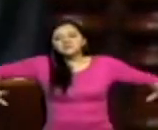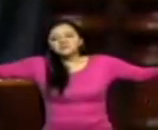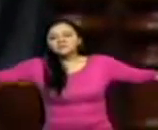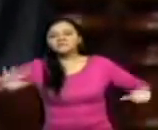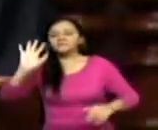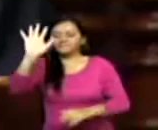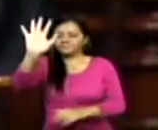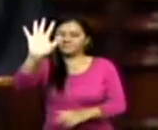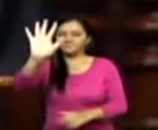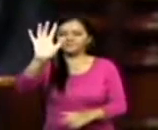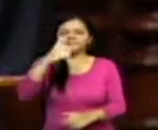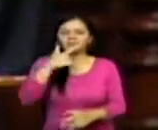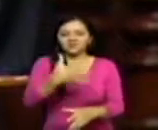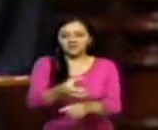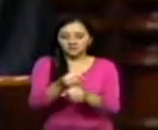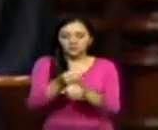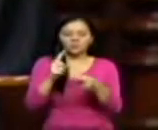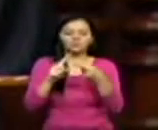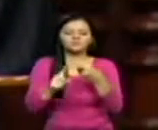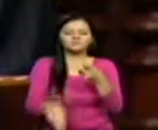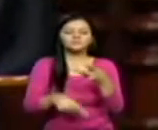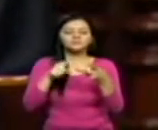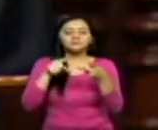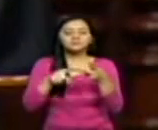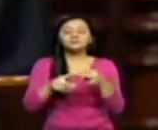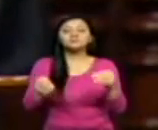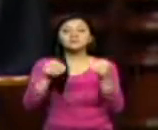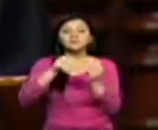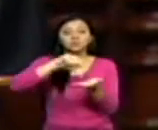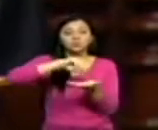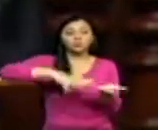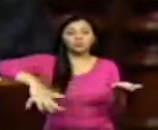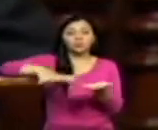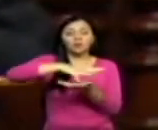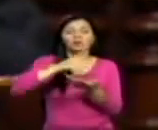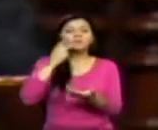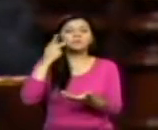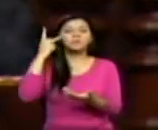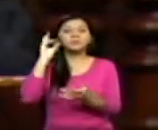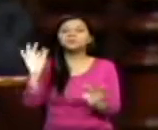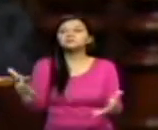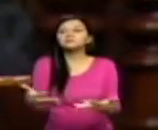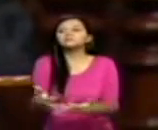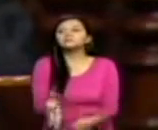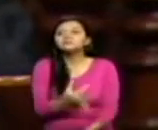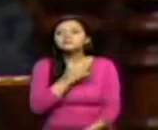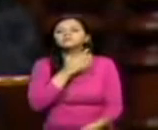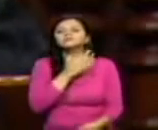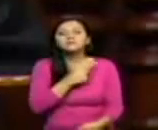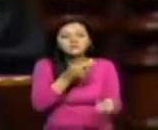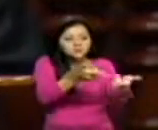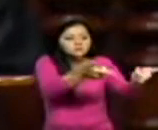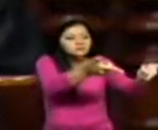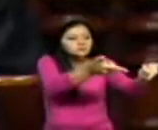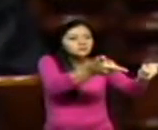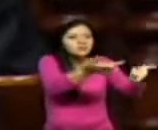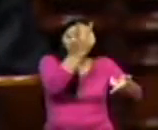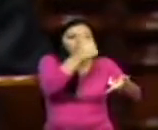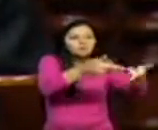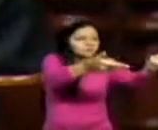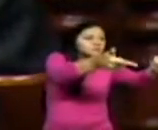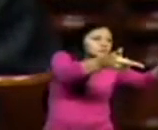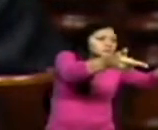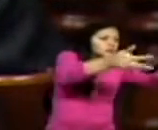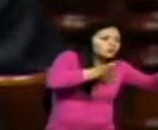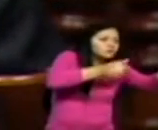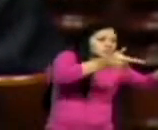hogar. Ciudades donde no existan padres aterrados, vigilando el camino de regreso